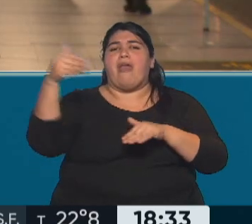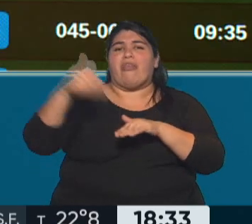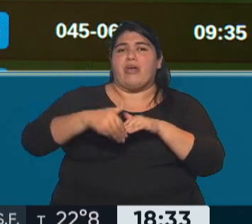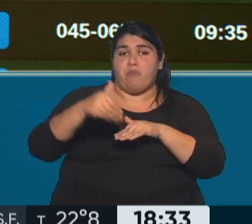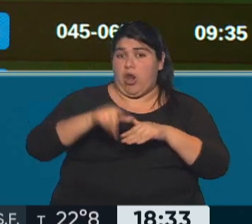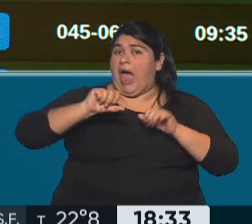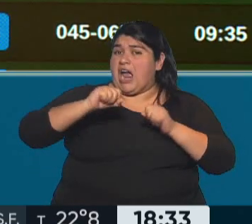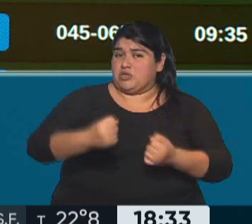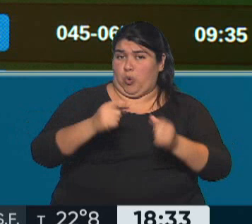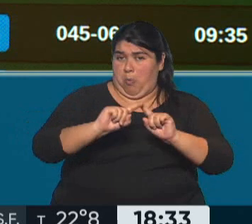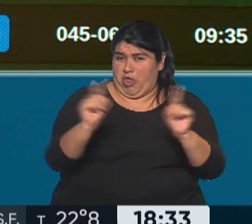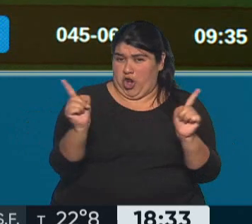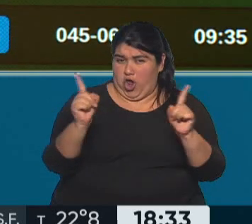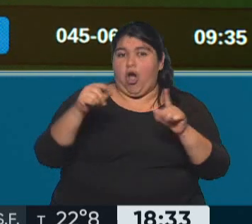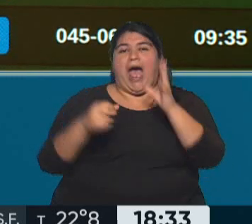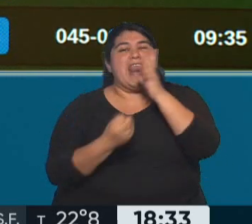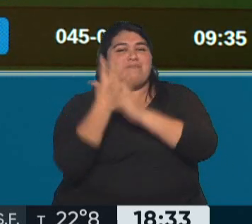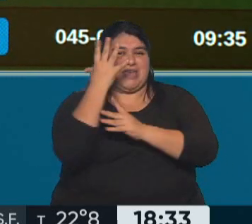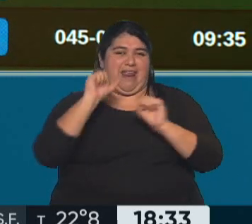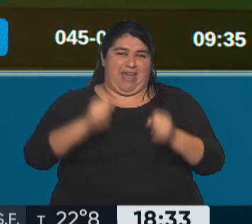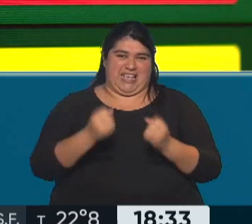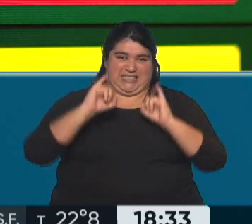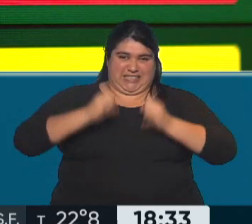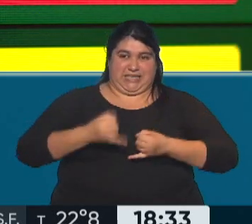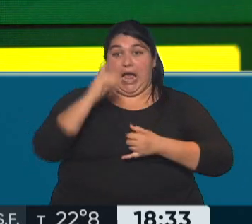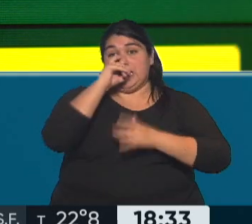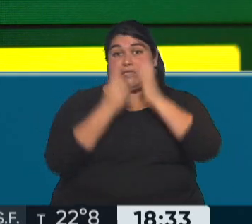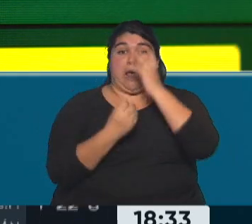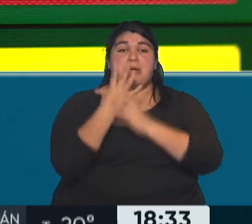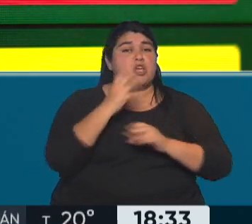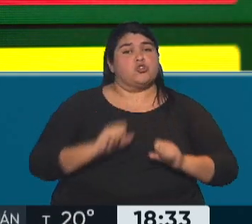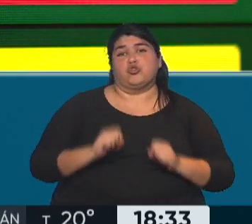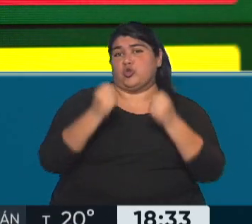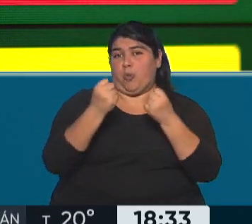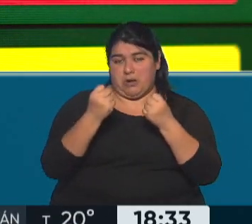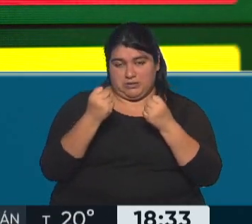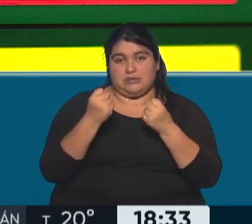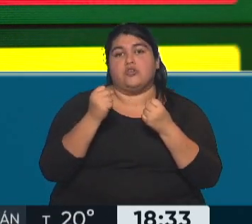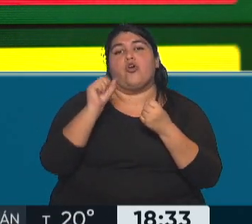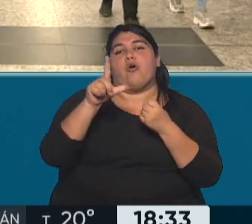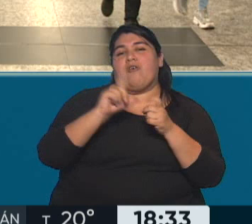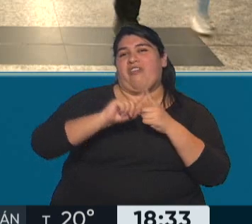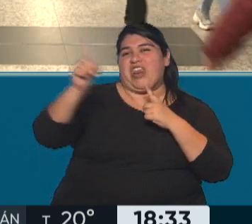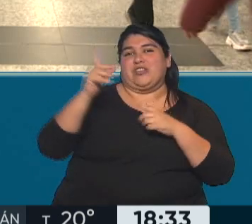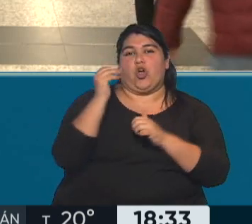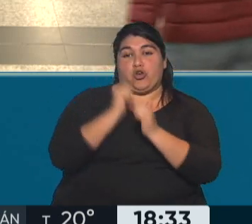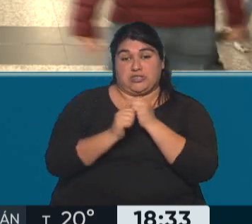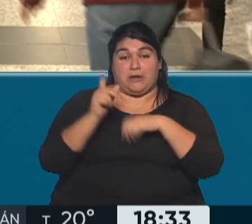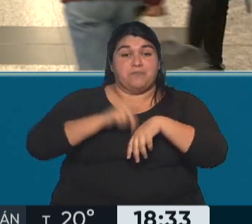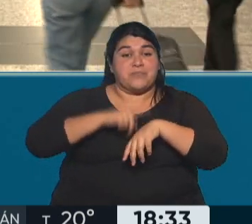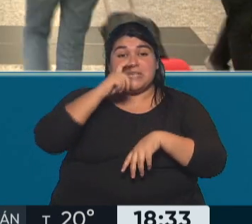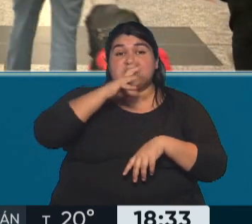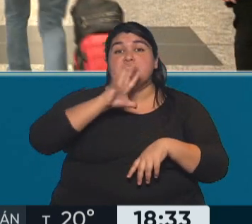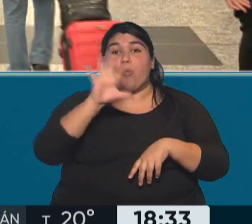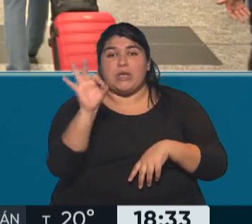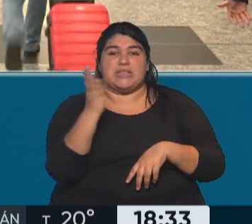cancelados los cancelados fueron a la mañana a partir de las 7 de la mañana se tuvo que suspender de con destino a rosario 750 con destino a